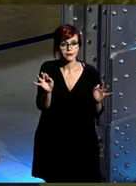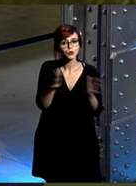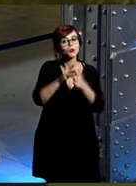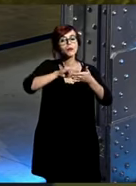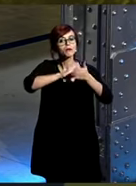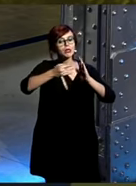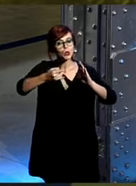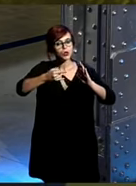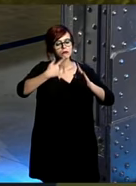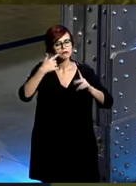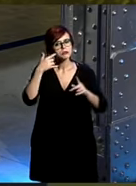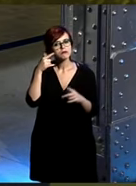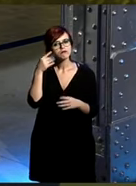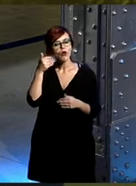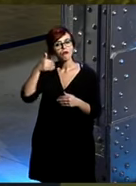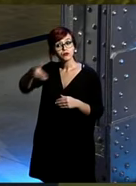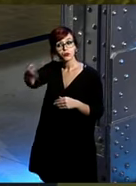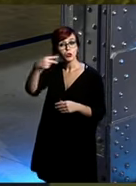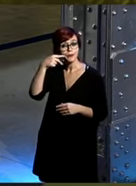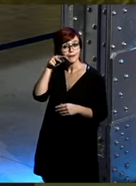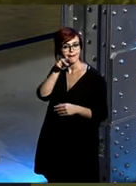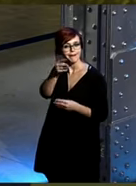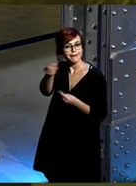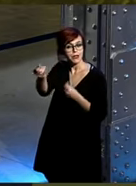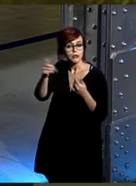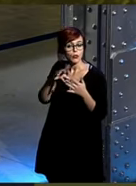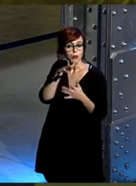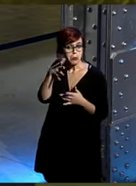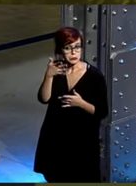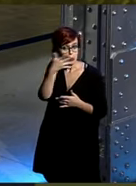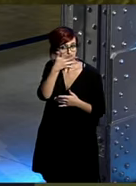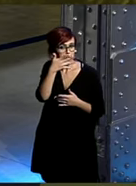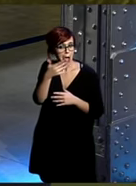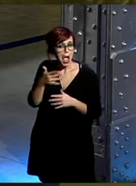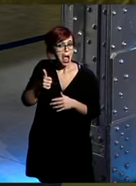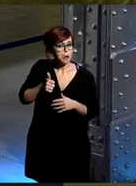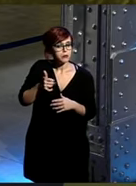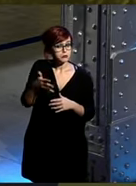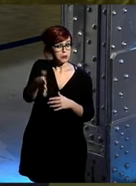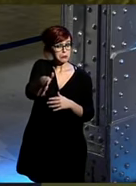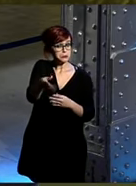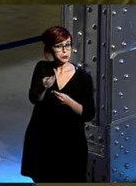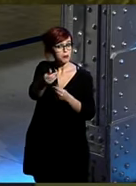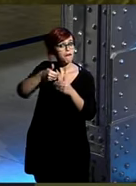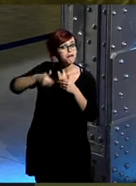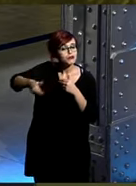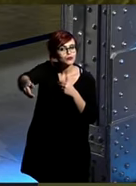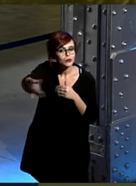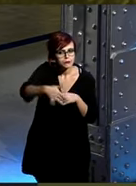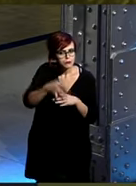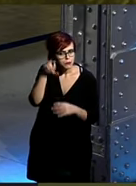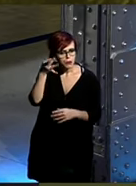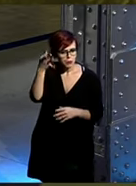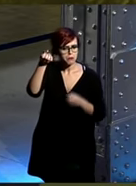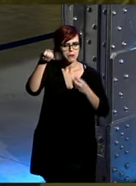un método en el que yo, mirando hacia el futuro, y aquí empiezo un poco a especular hacia el futuro, creo que hay mucho margen de innovación, mucho margen de